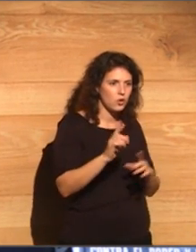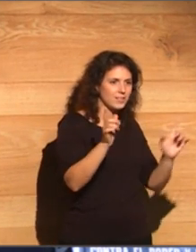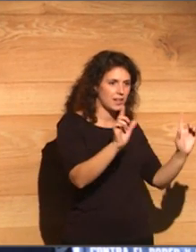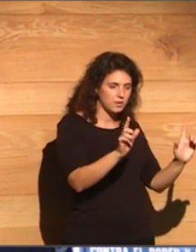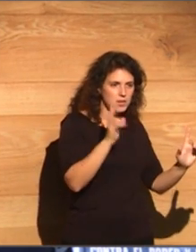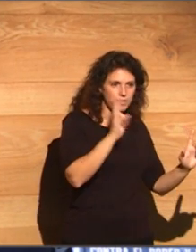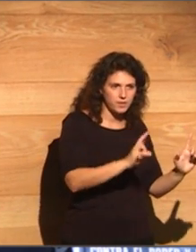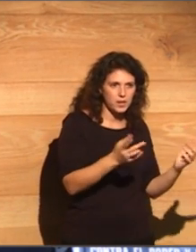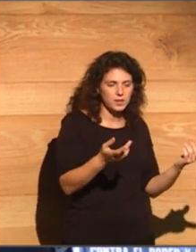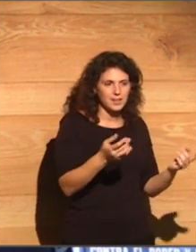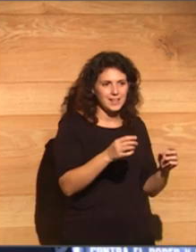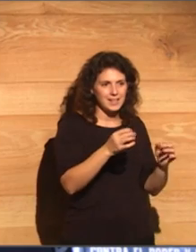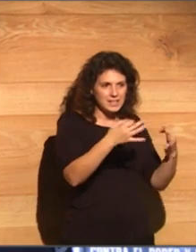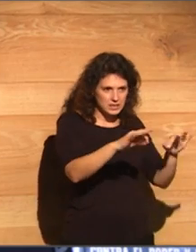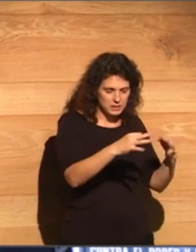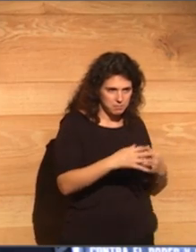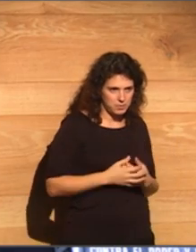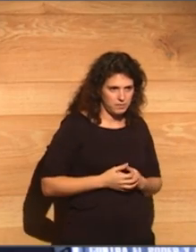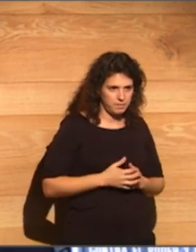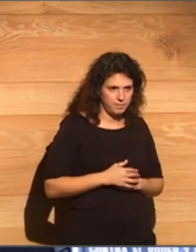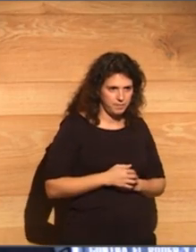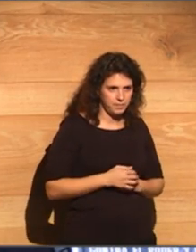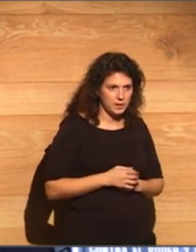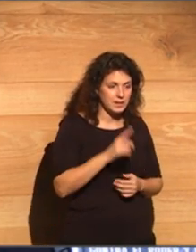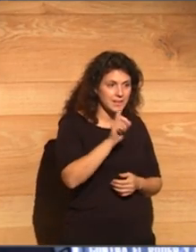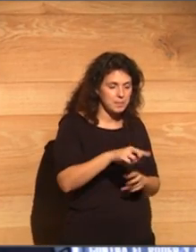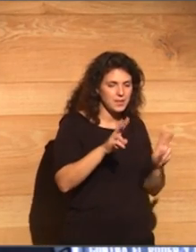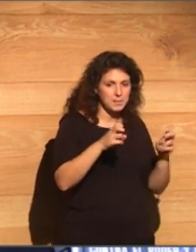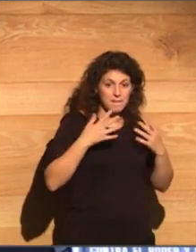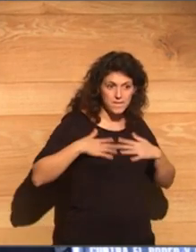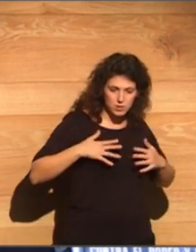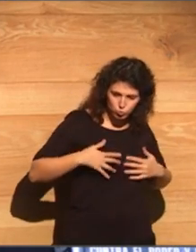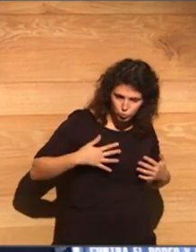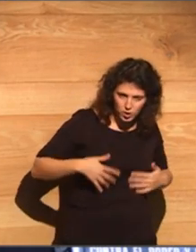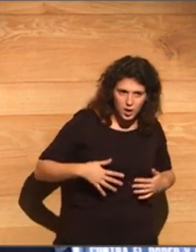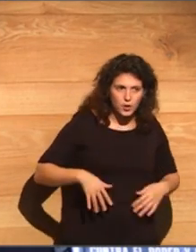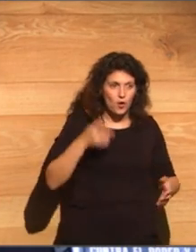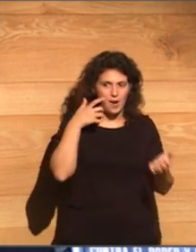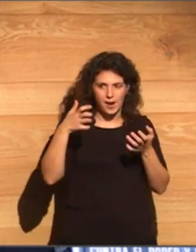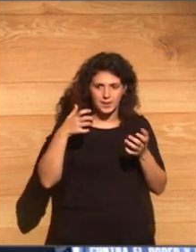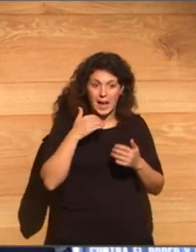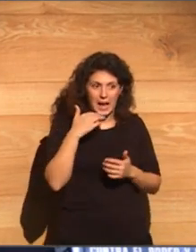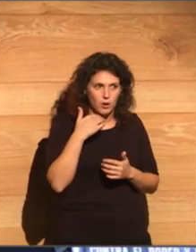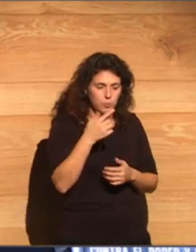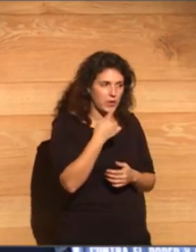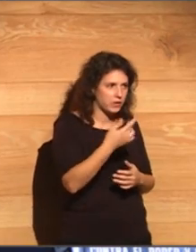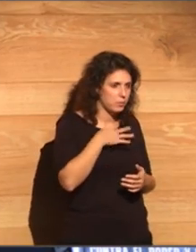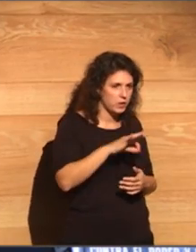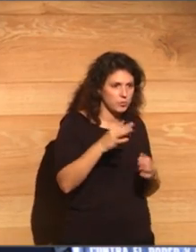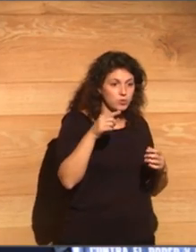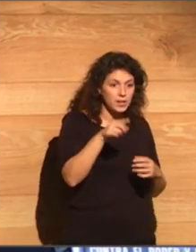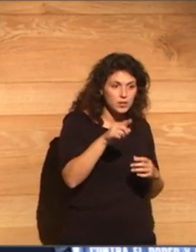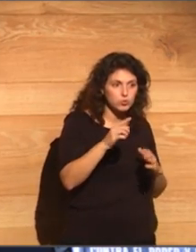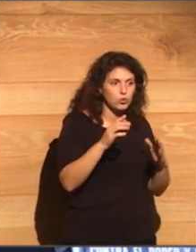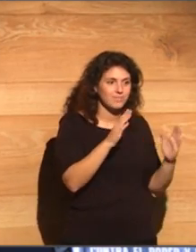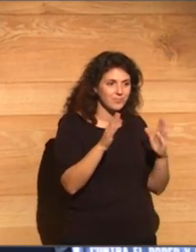simple. Incluso en vestuario, en arte, hay algo que, fíjate, que podríamos decir, sí, eso es porque era